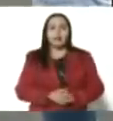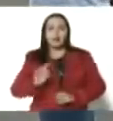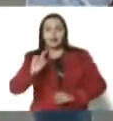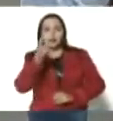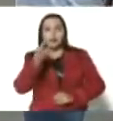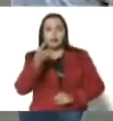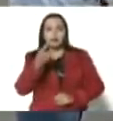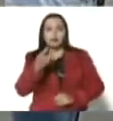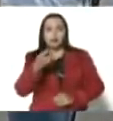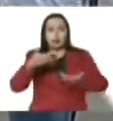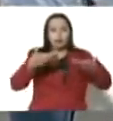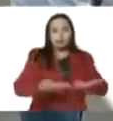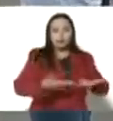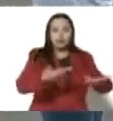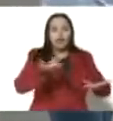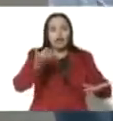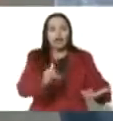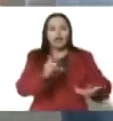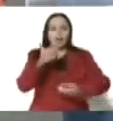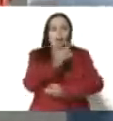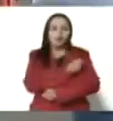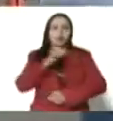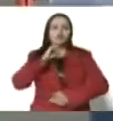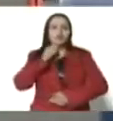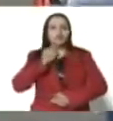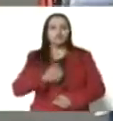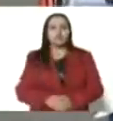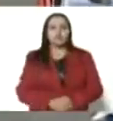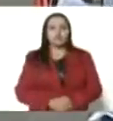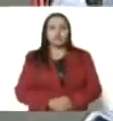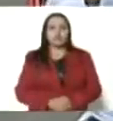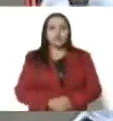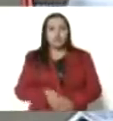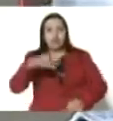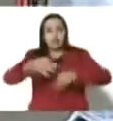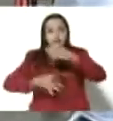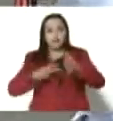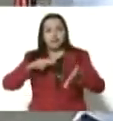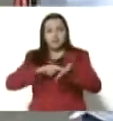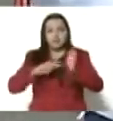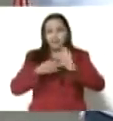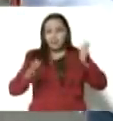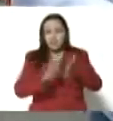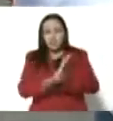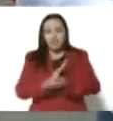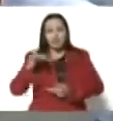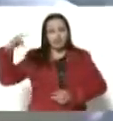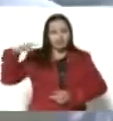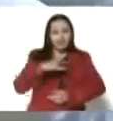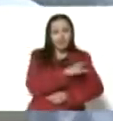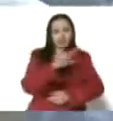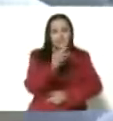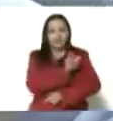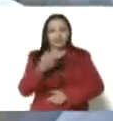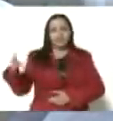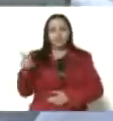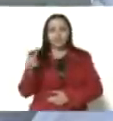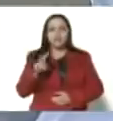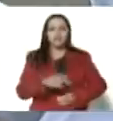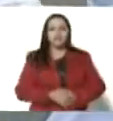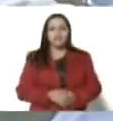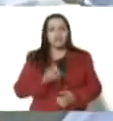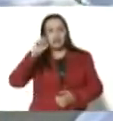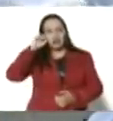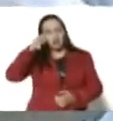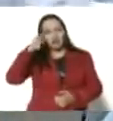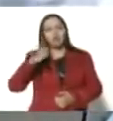lote de las Sputnik V. Para contextualizar el significado que tiene el arribo de esta vacuna a nuestro país, le recordamos